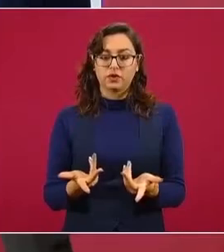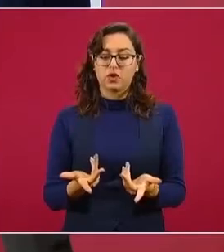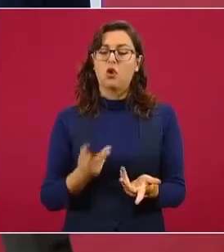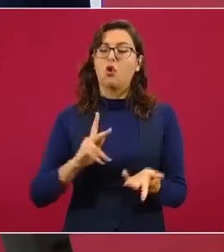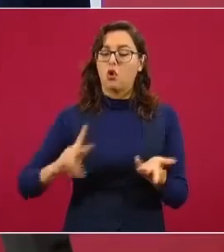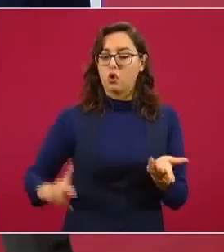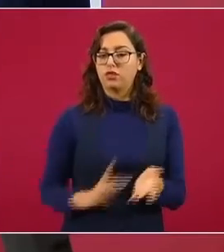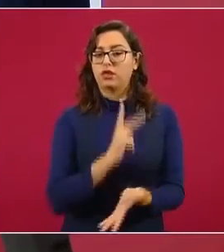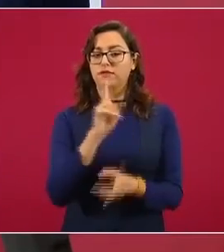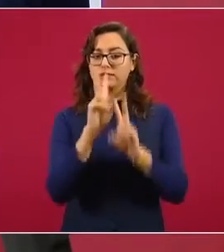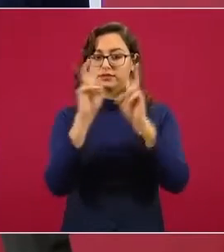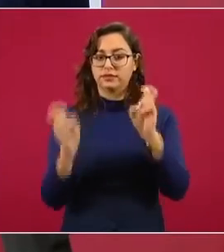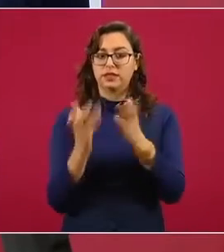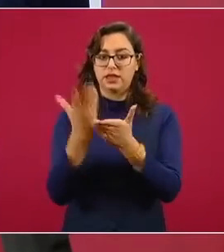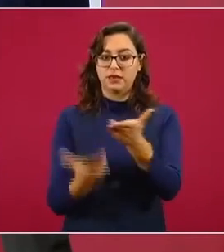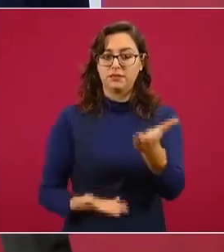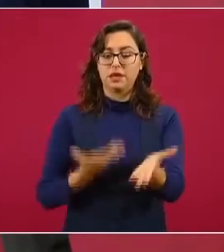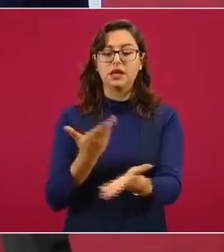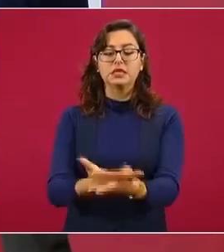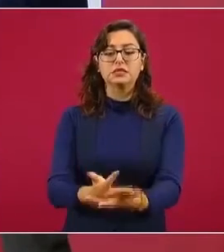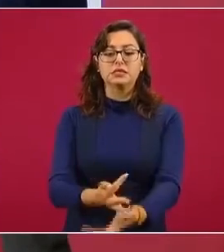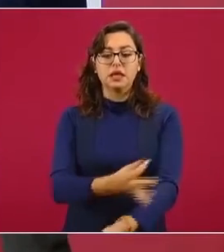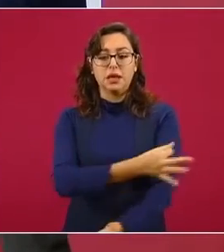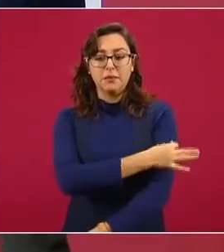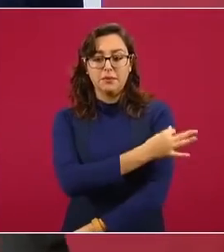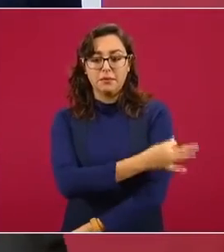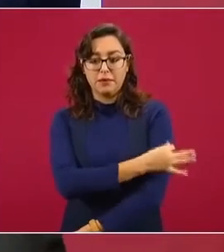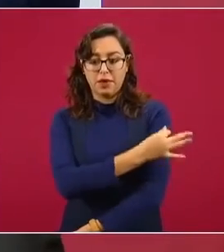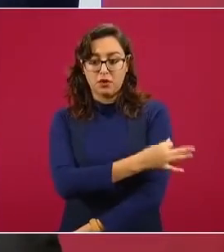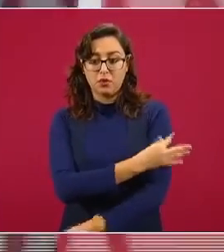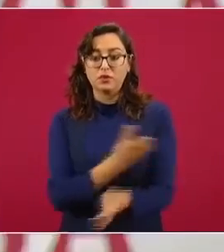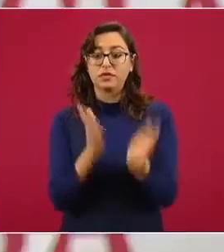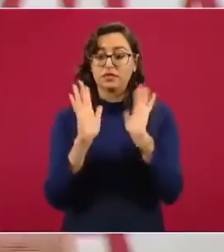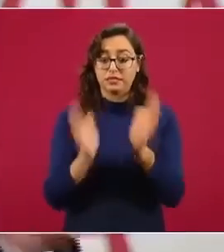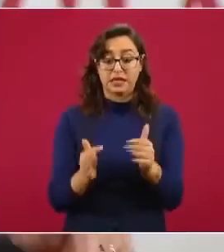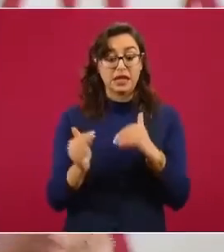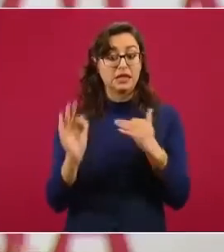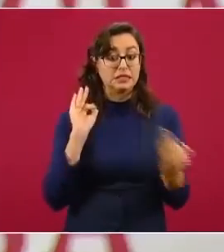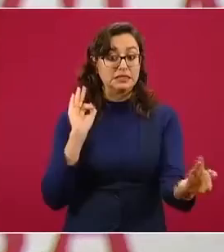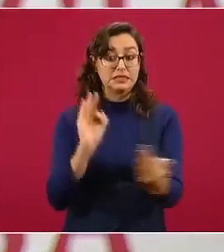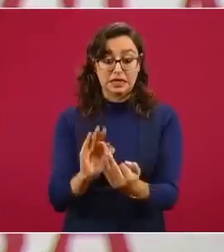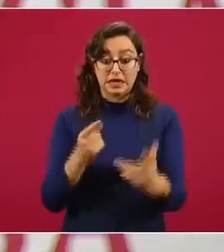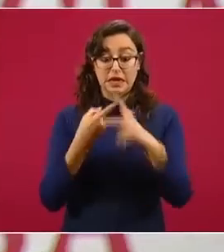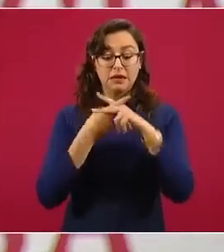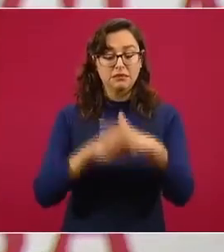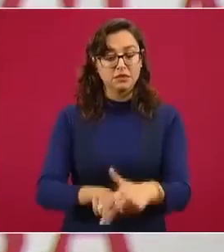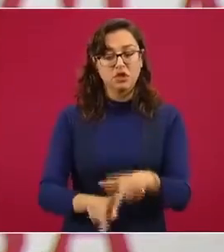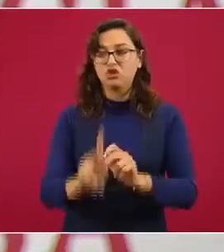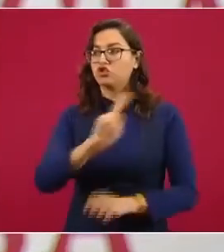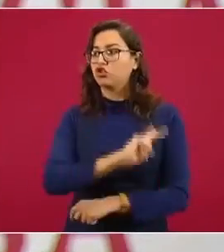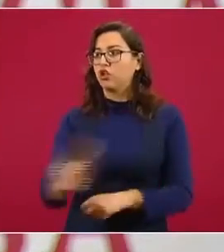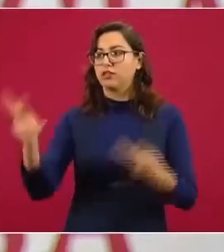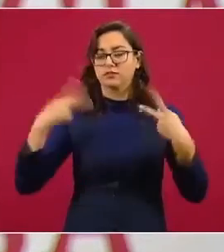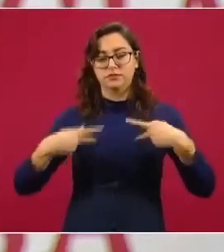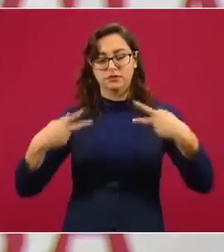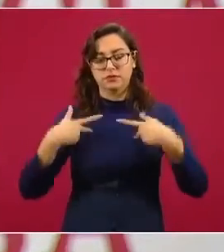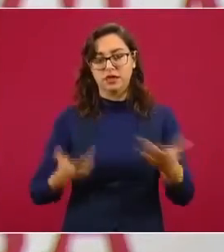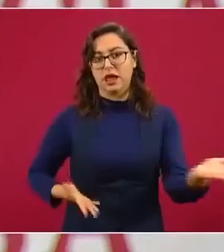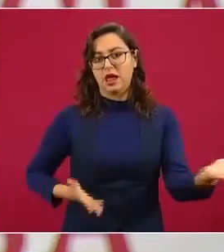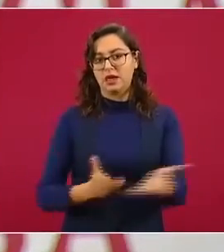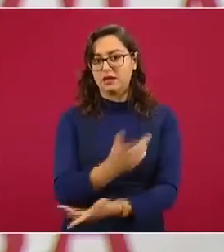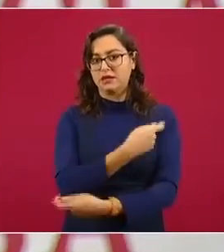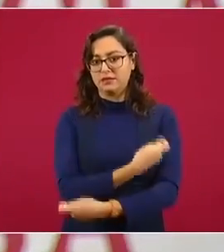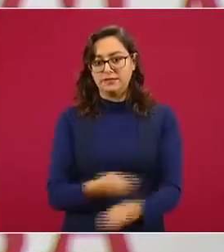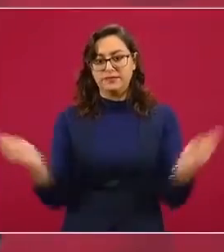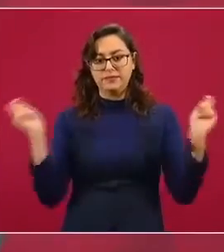equitativo y oportuno a las vacunas, que ya, como ustedes saben, es inminente, y ahora voy a entrar a ese tema. Me